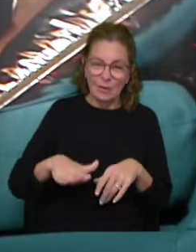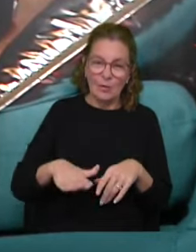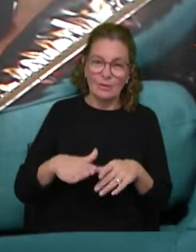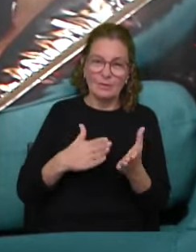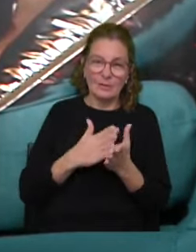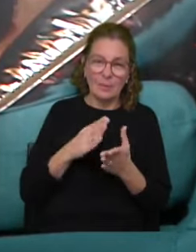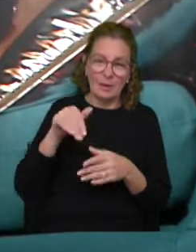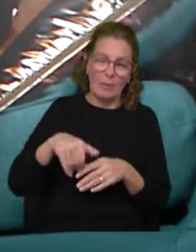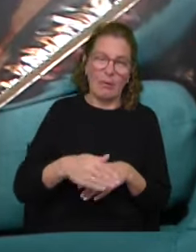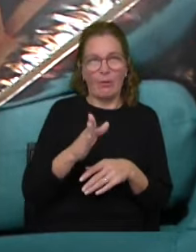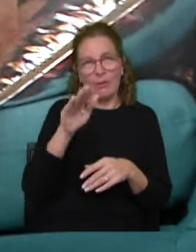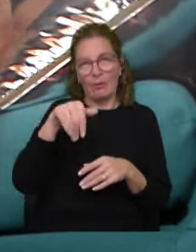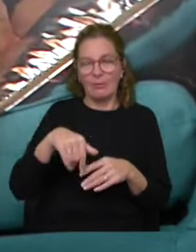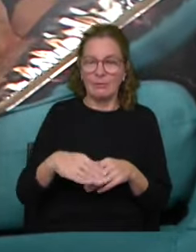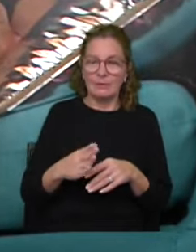así también.